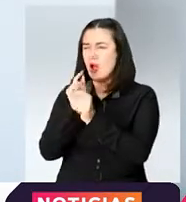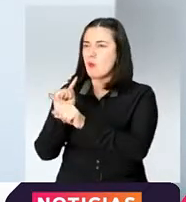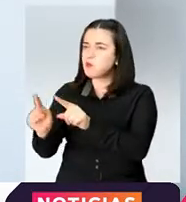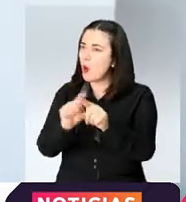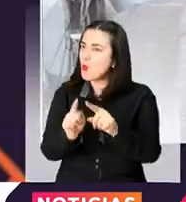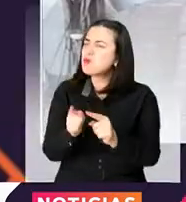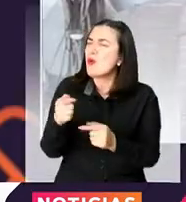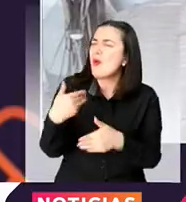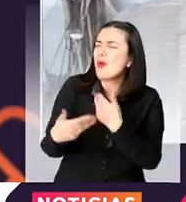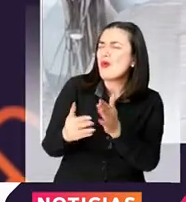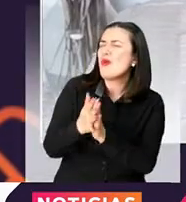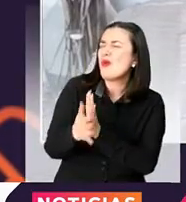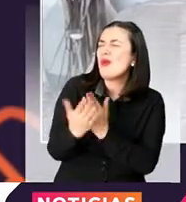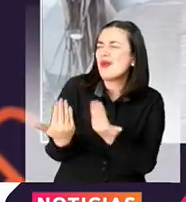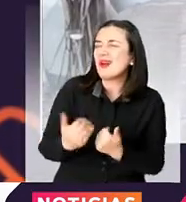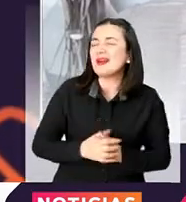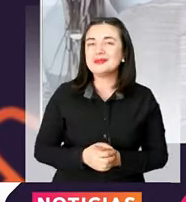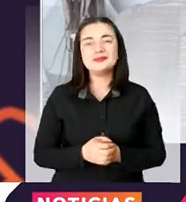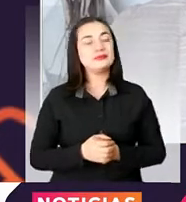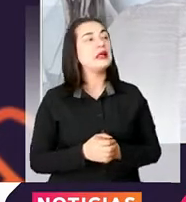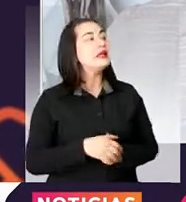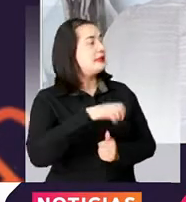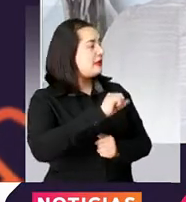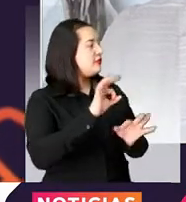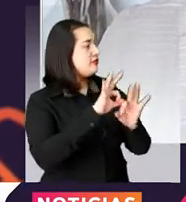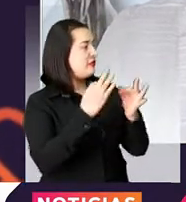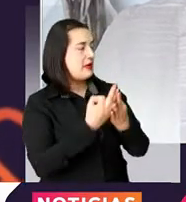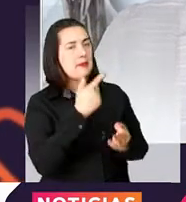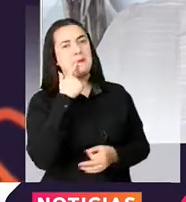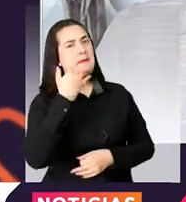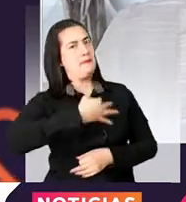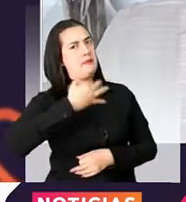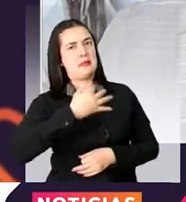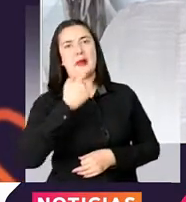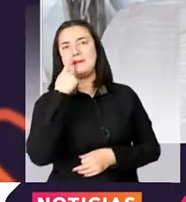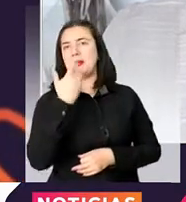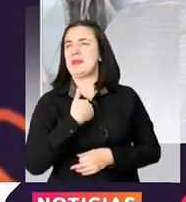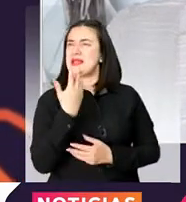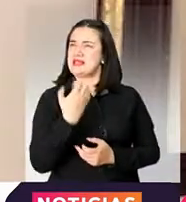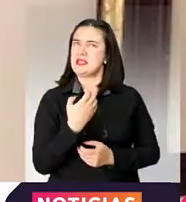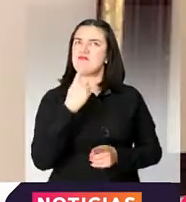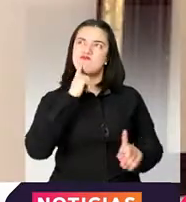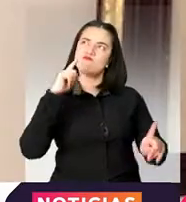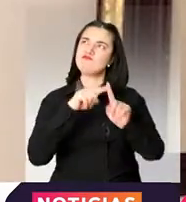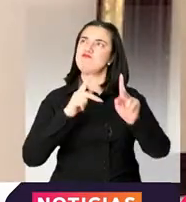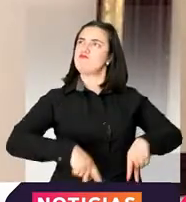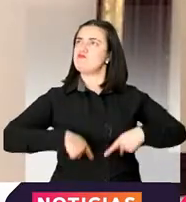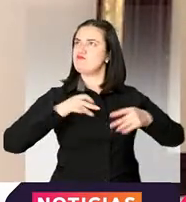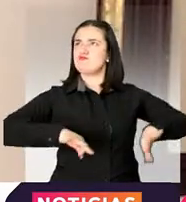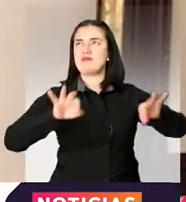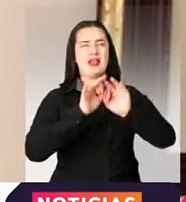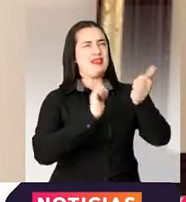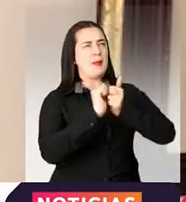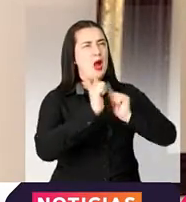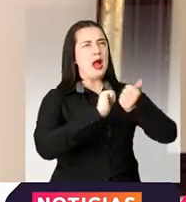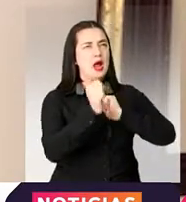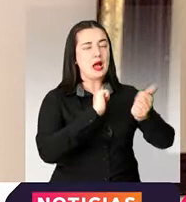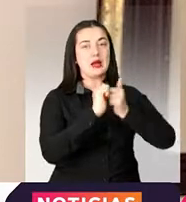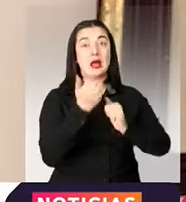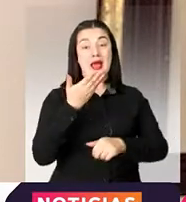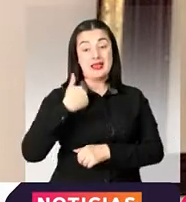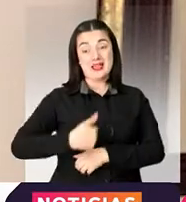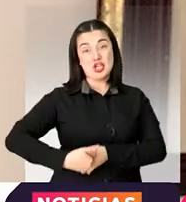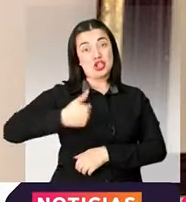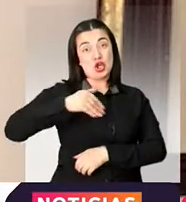fue eso? Mi familia, mi padre siempre quiso que en casa tuviéramos como proyecto de vida el deporte. Cuando tenía